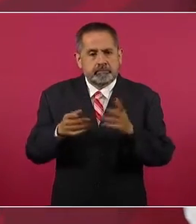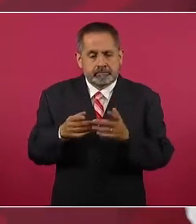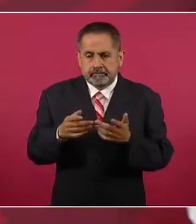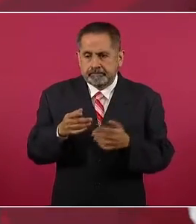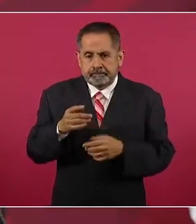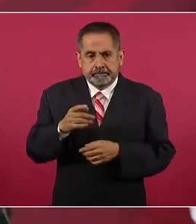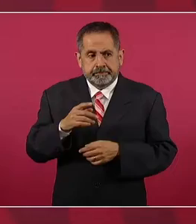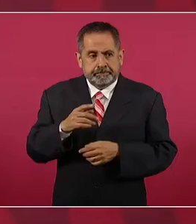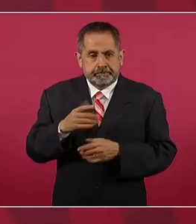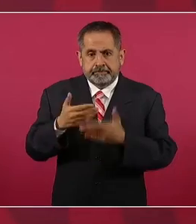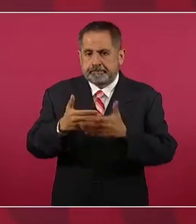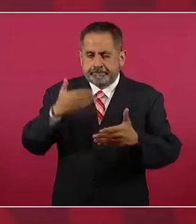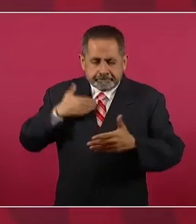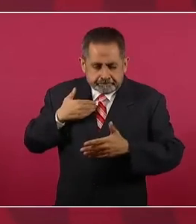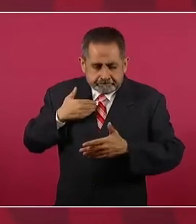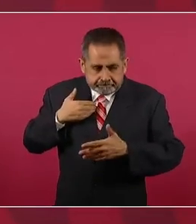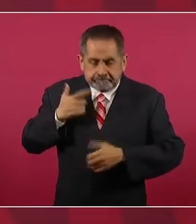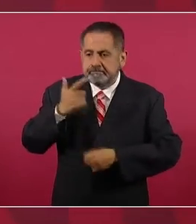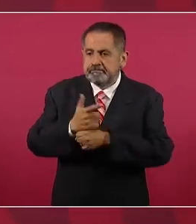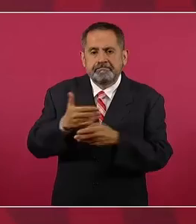tiempo?